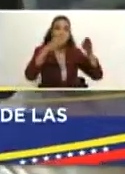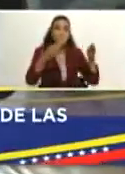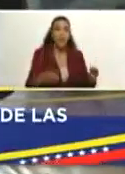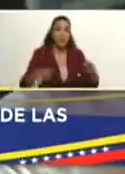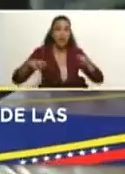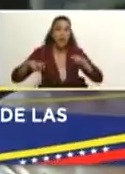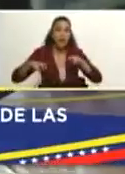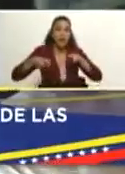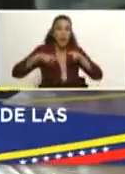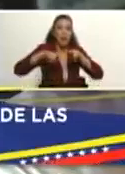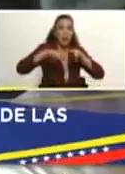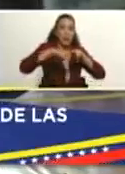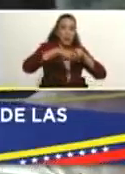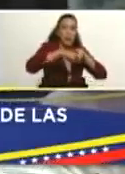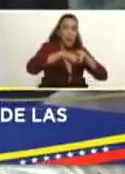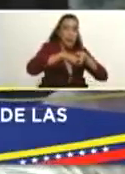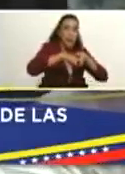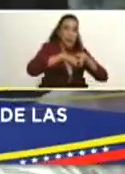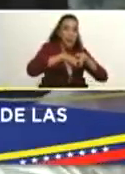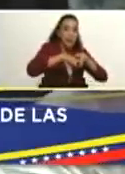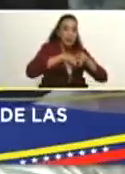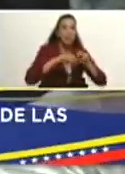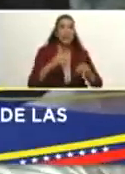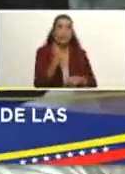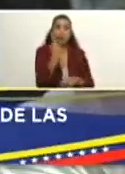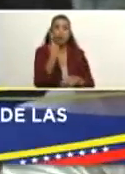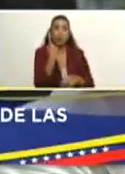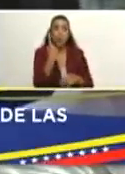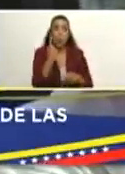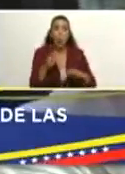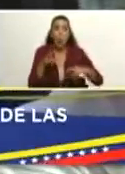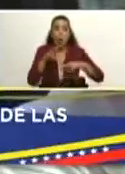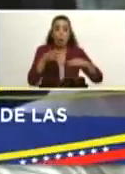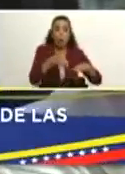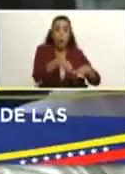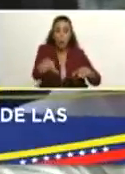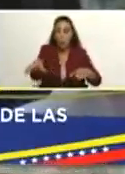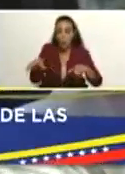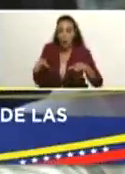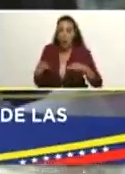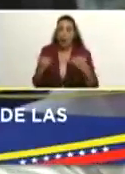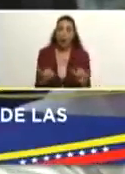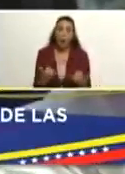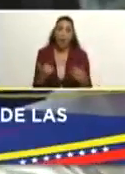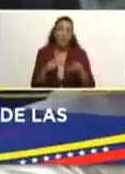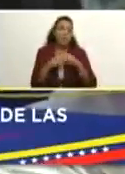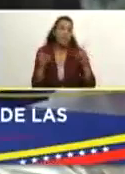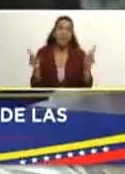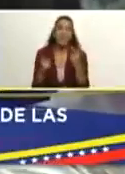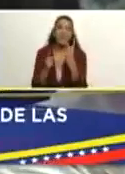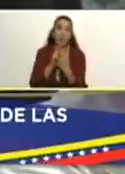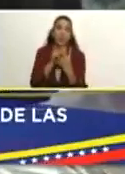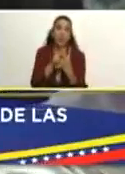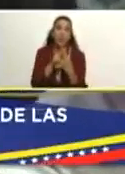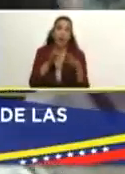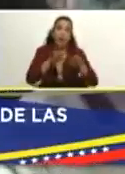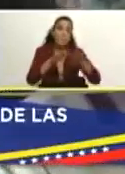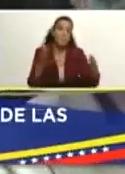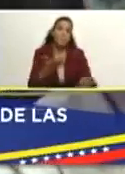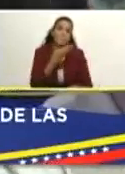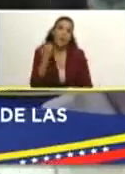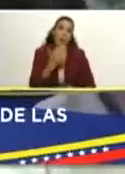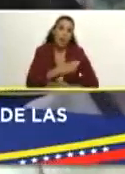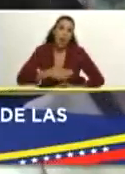Acá estaba el pupitre, era un solo elemento, una sola unidad. Ahorita ya son dos. Obviamente han